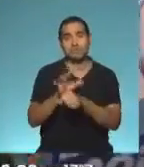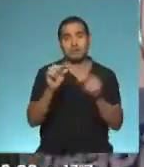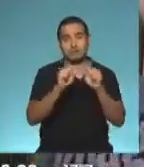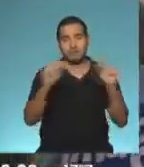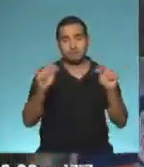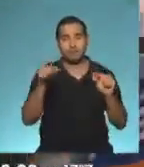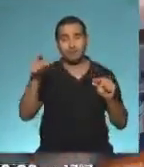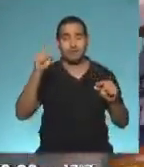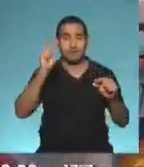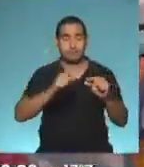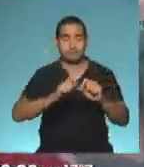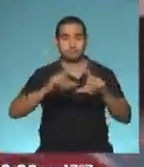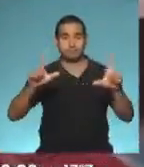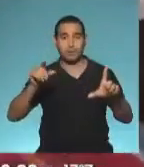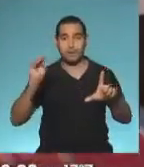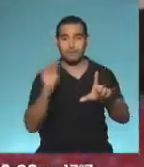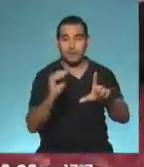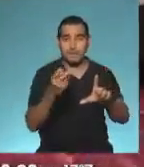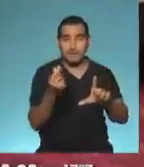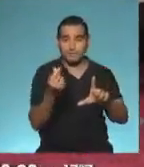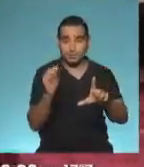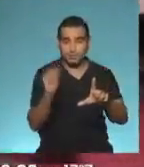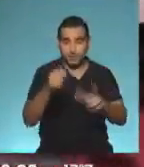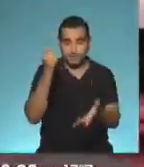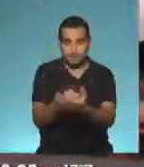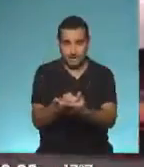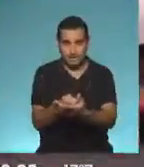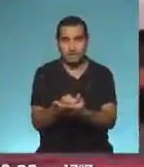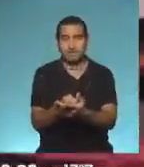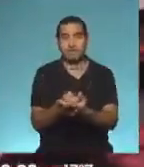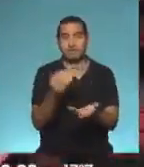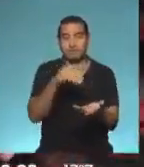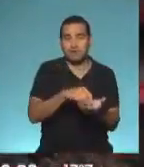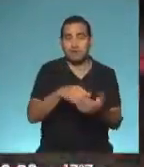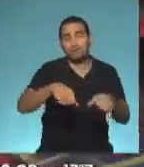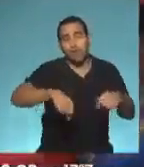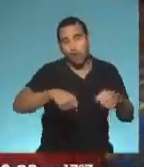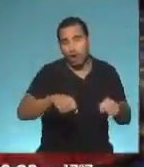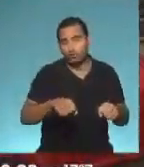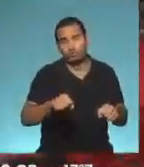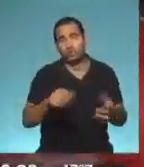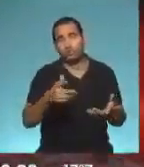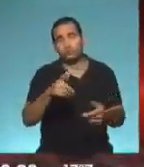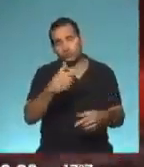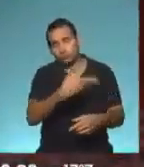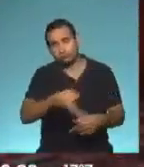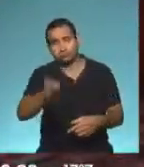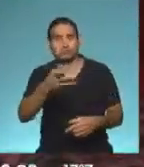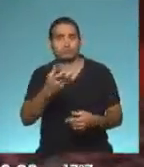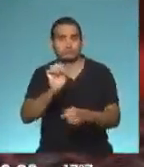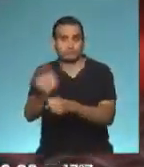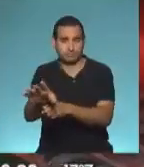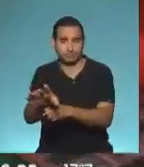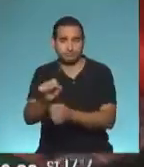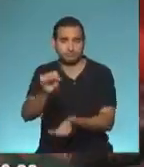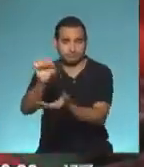pagaban a través de ese link y bueno y se le enviaba por habíamos personas la mercadería hoy